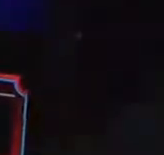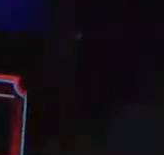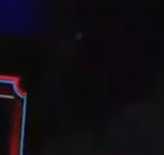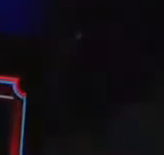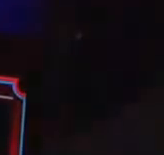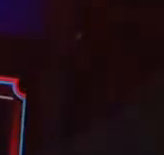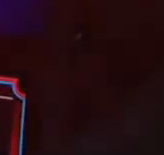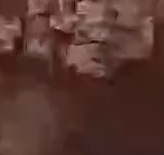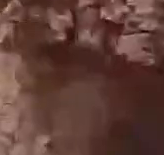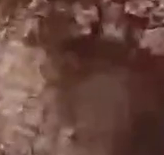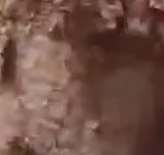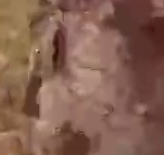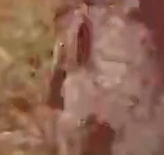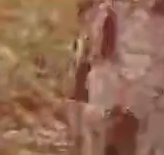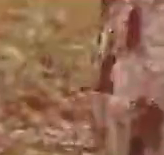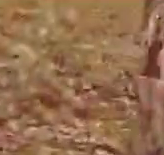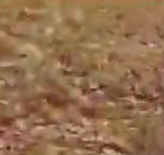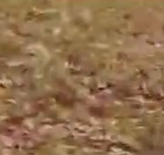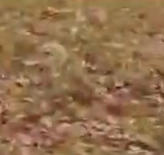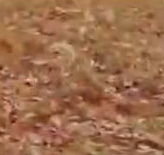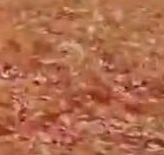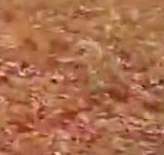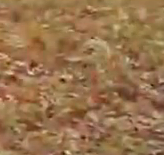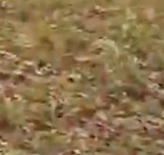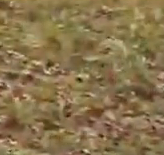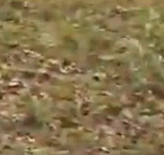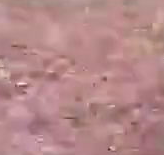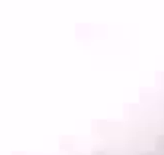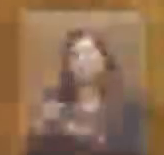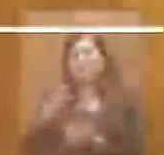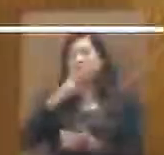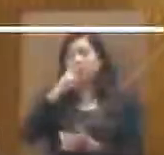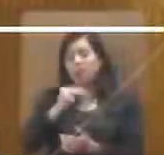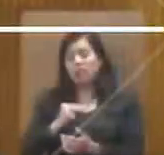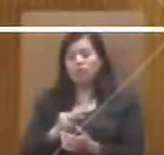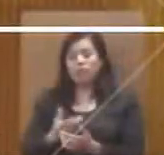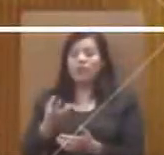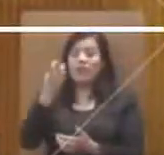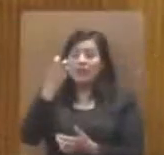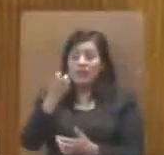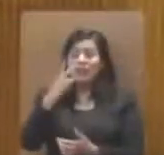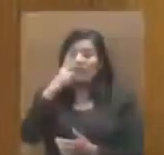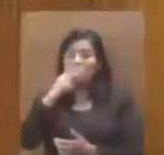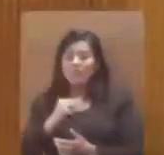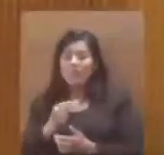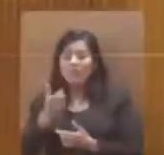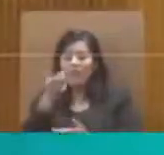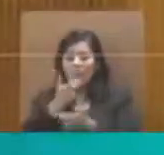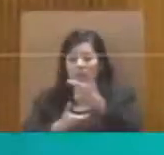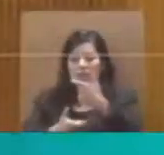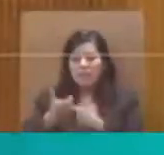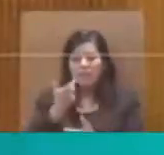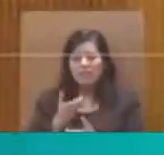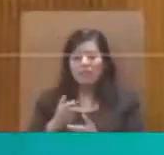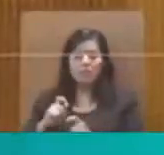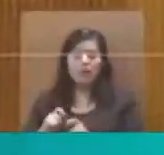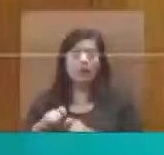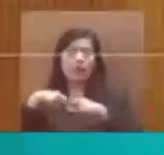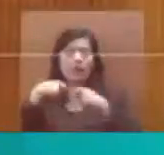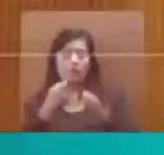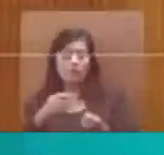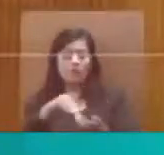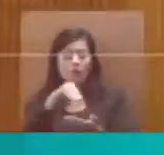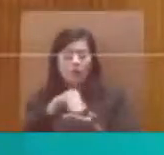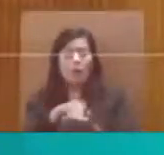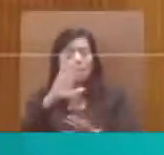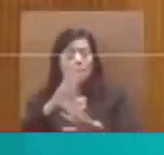vía impuestos son destinados a programas de seguridad en ese estado. Ante la falla de esta estrategia fiscal de recaudación para dotar a los municipios